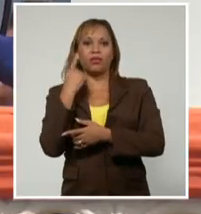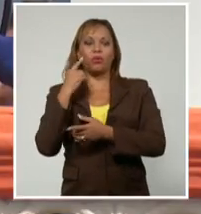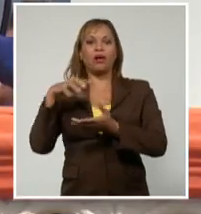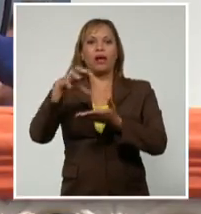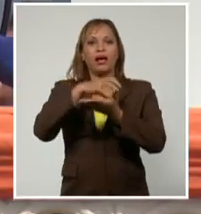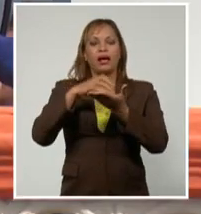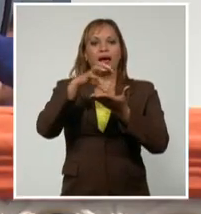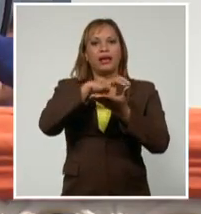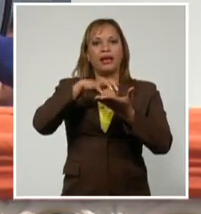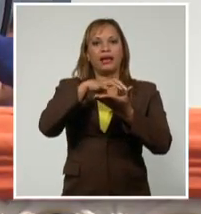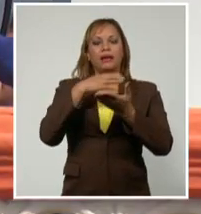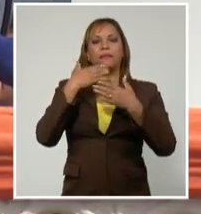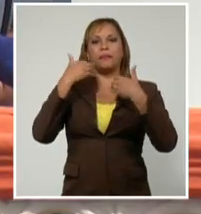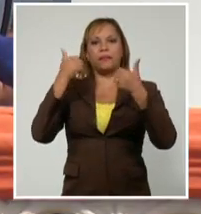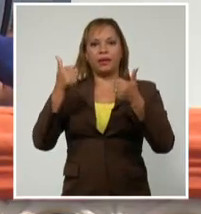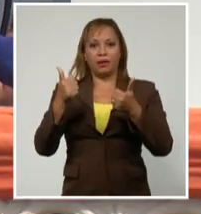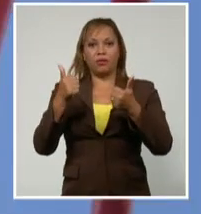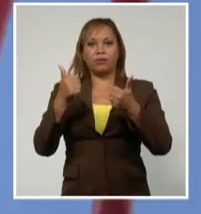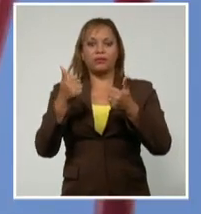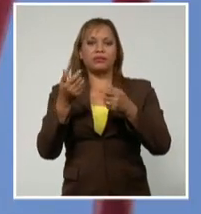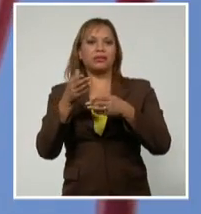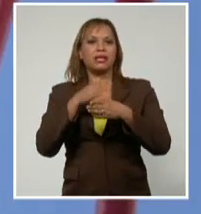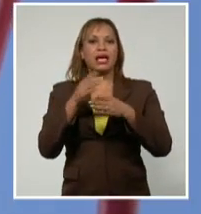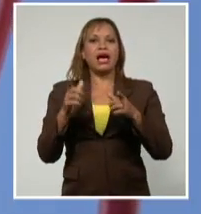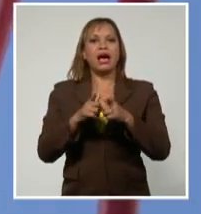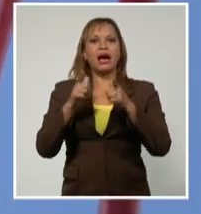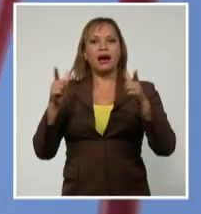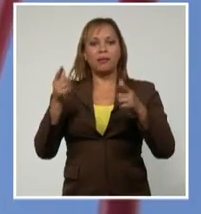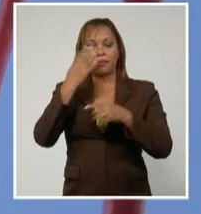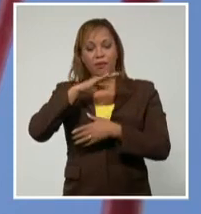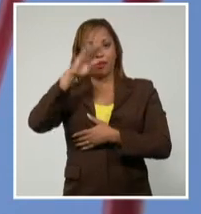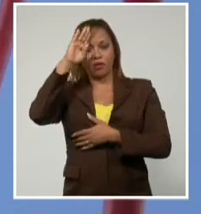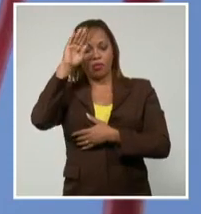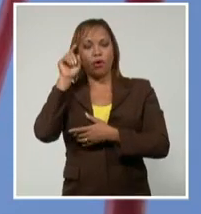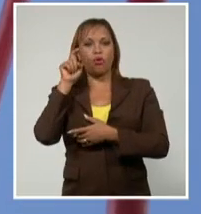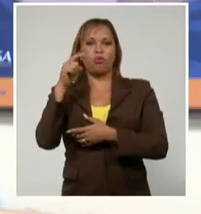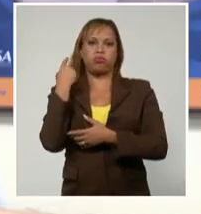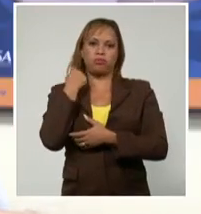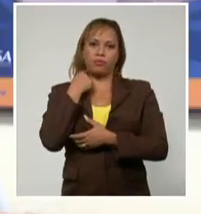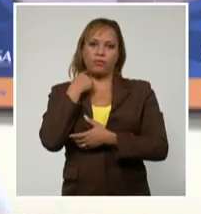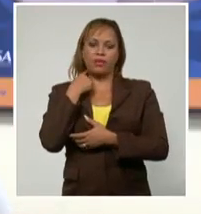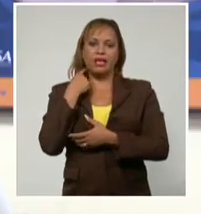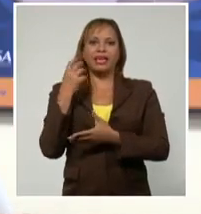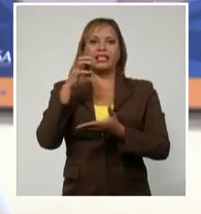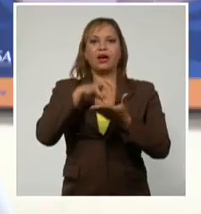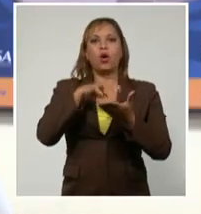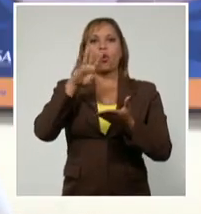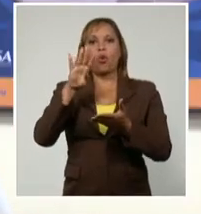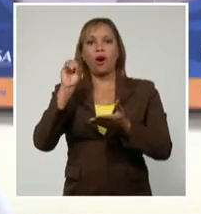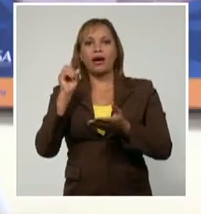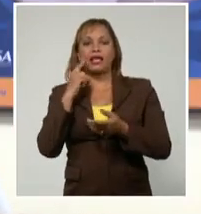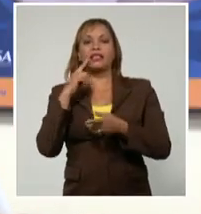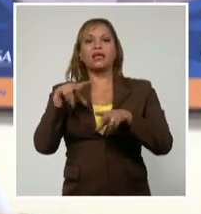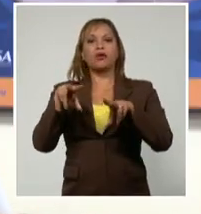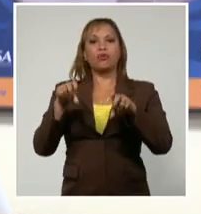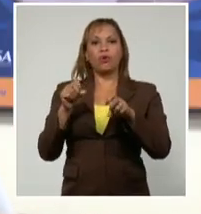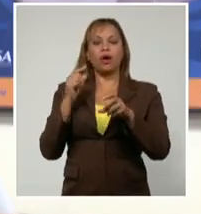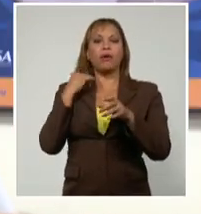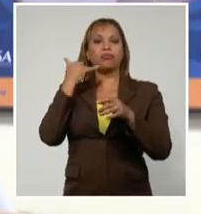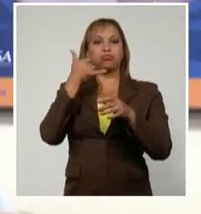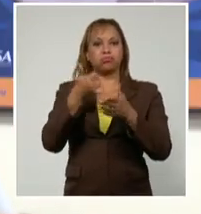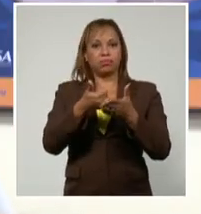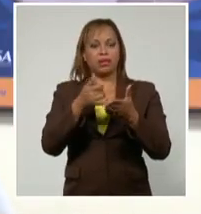señal, inversión considerada entre las más amplias del país en los últimos años. La instalación de 40 nuevas radiobases en nuestra